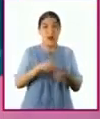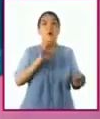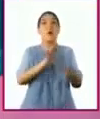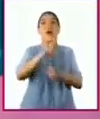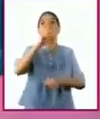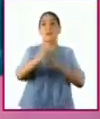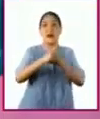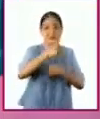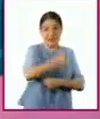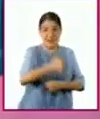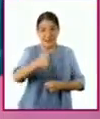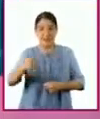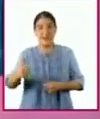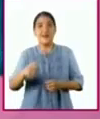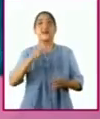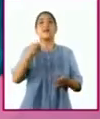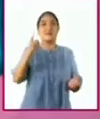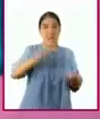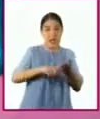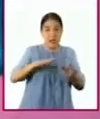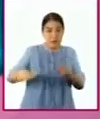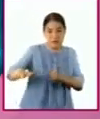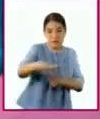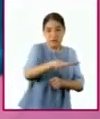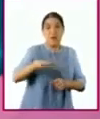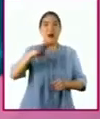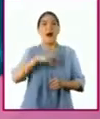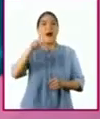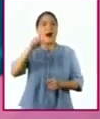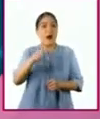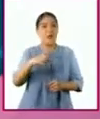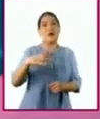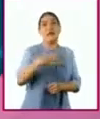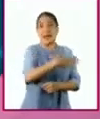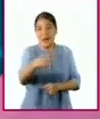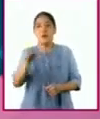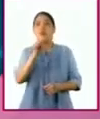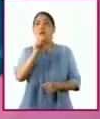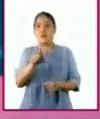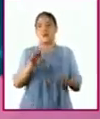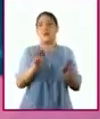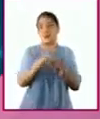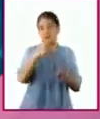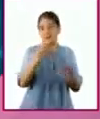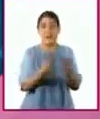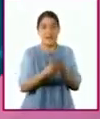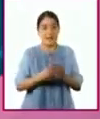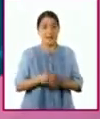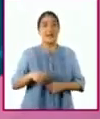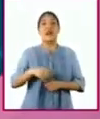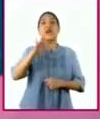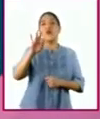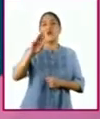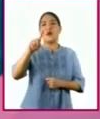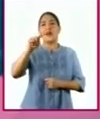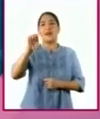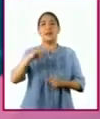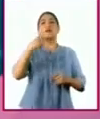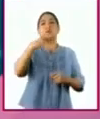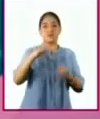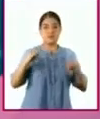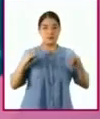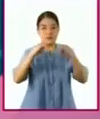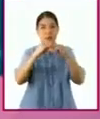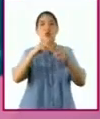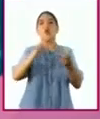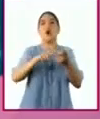país, los cuerpos de agua o los campos de cultivo. Y por último, la fuente señala la institución o dependencia de la